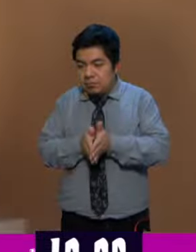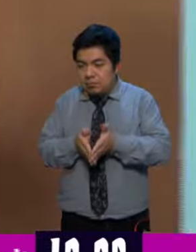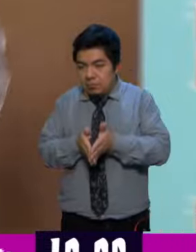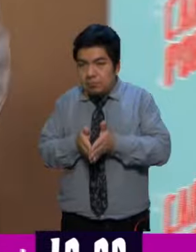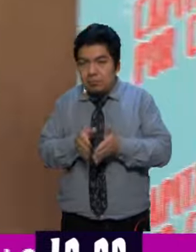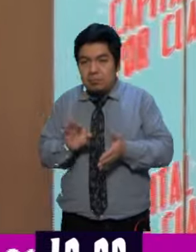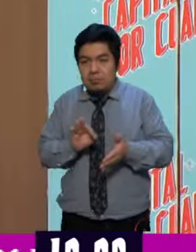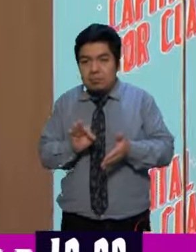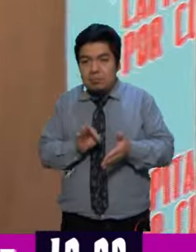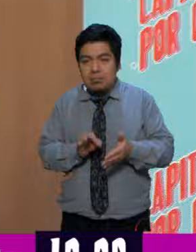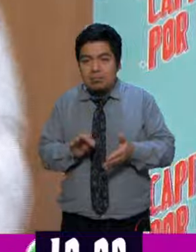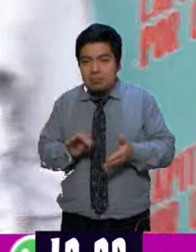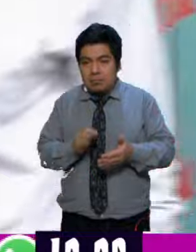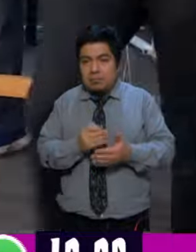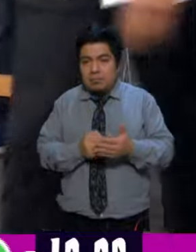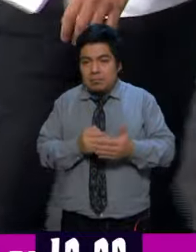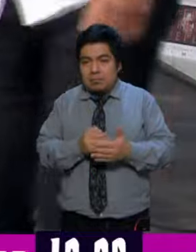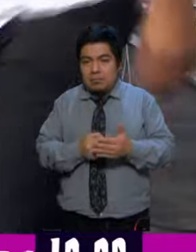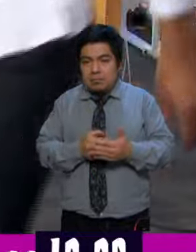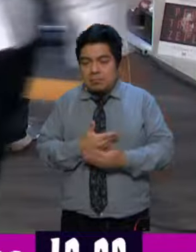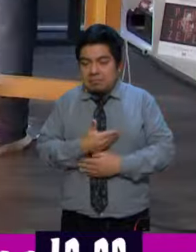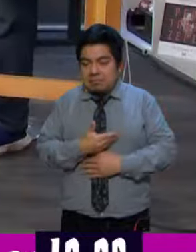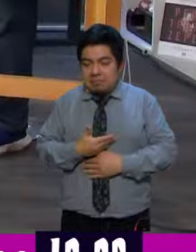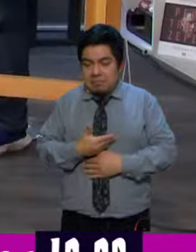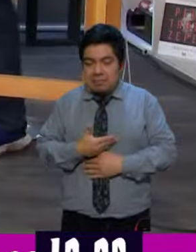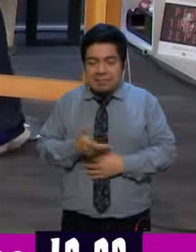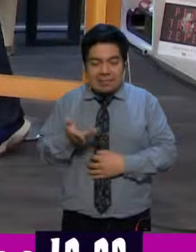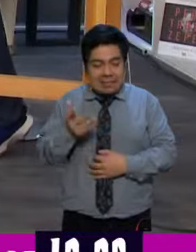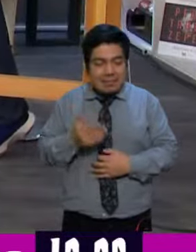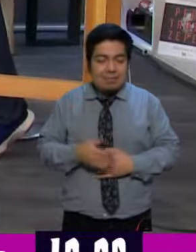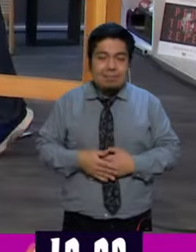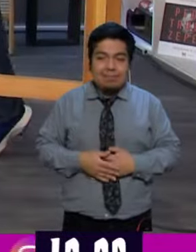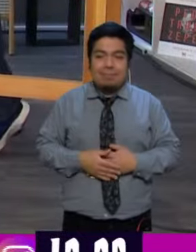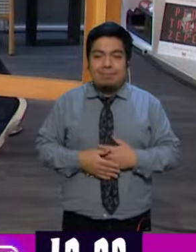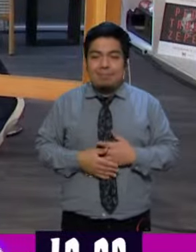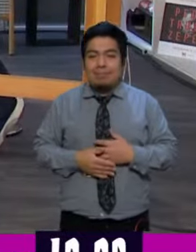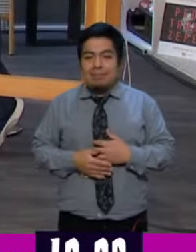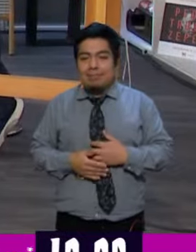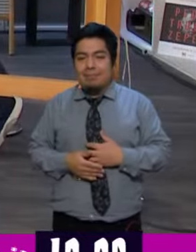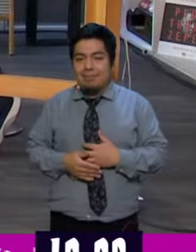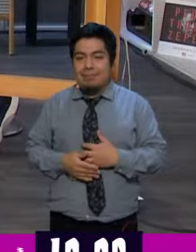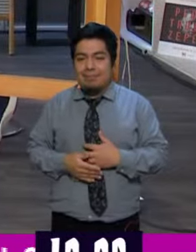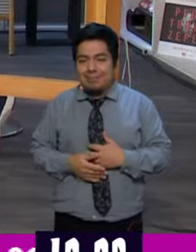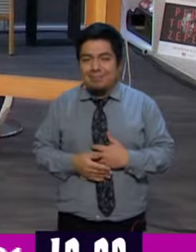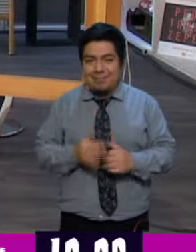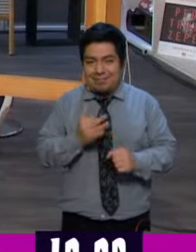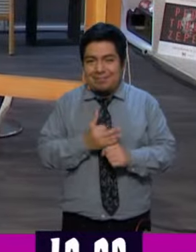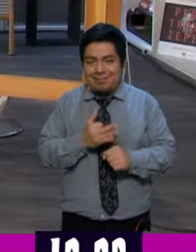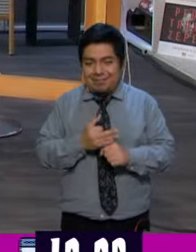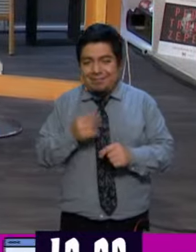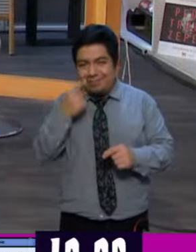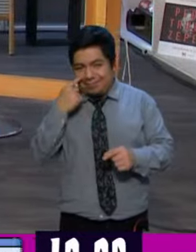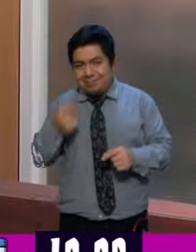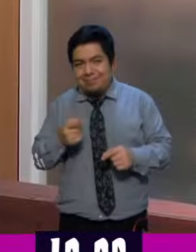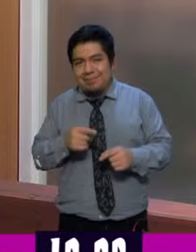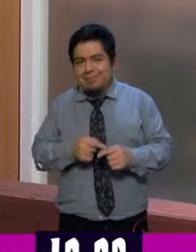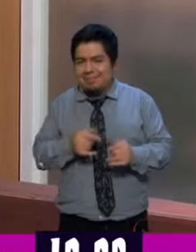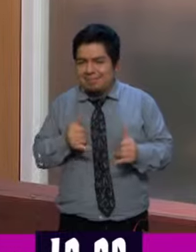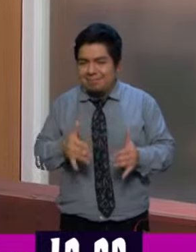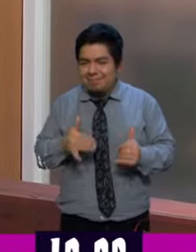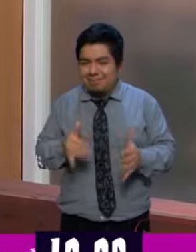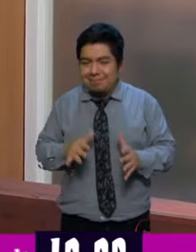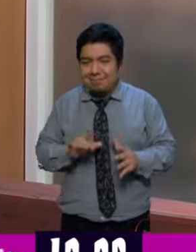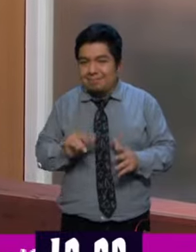ver. Sí, yo ya tenía comprado. Te traigo la guajolota, jefa. Señora. Otro que tampoco